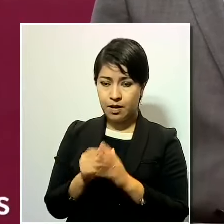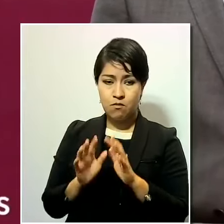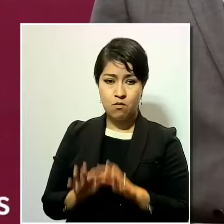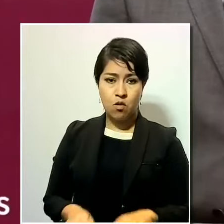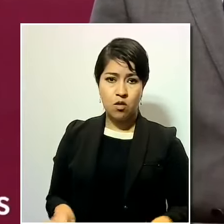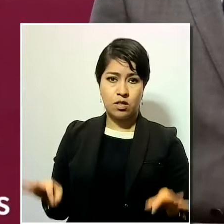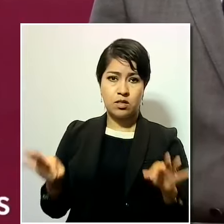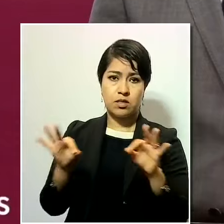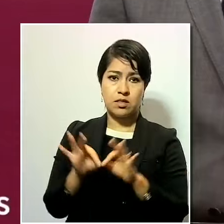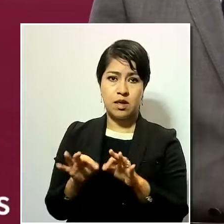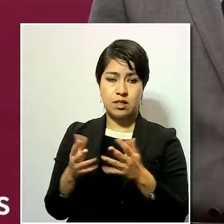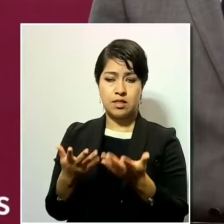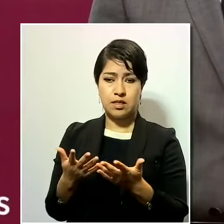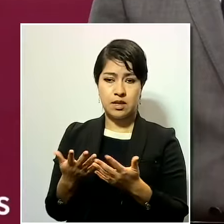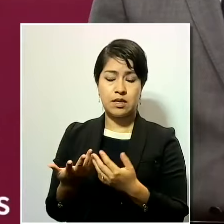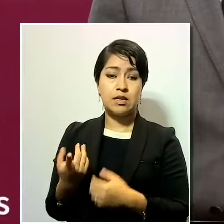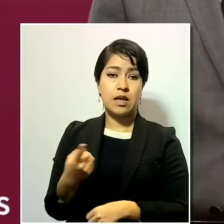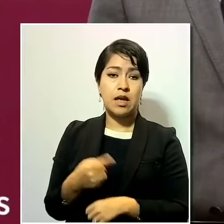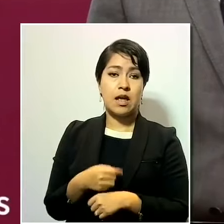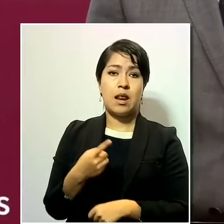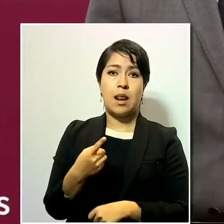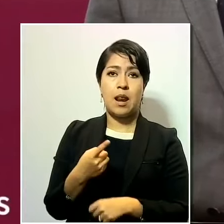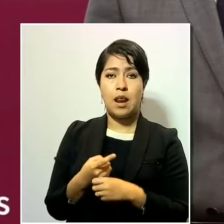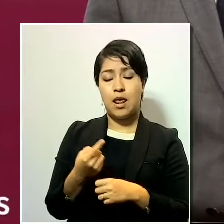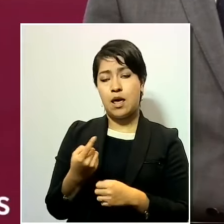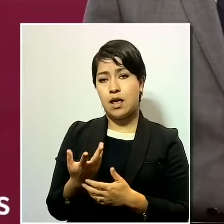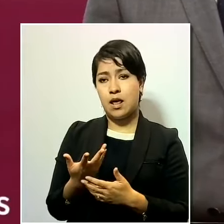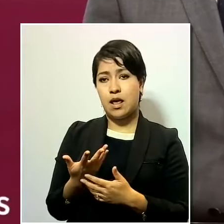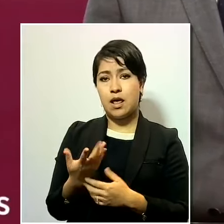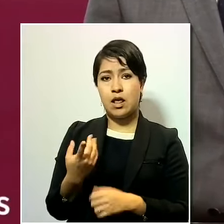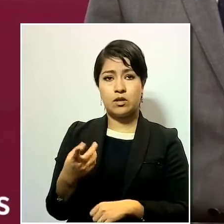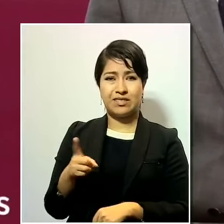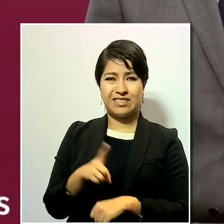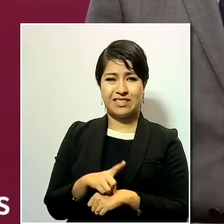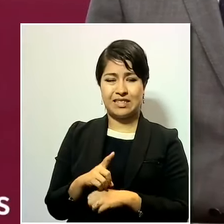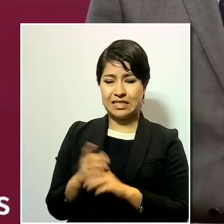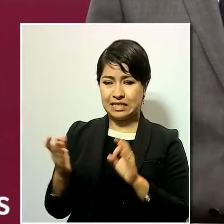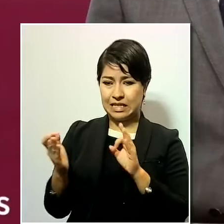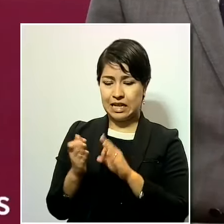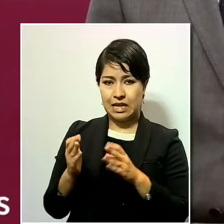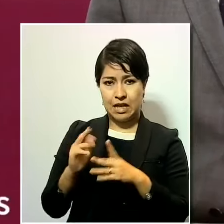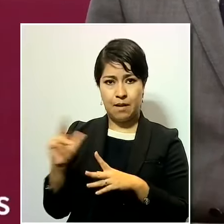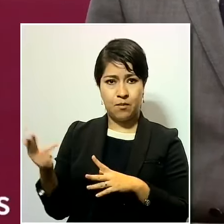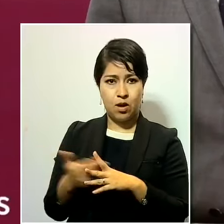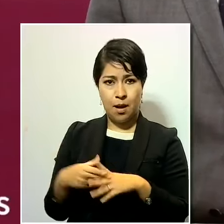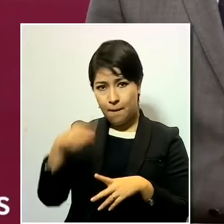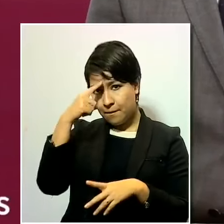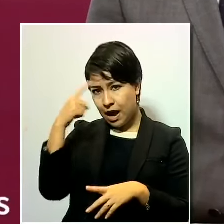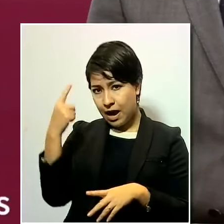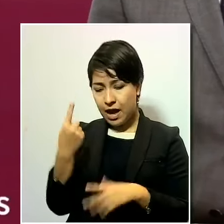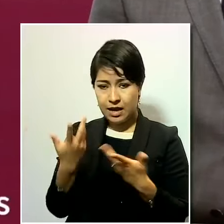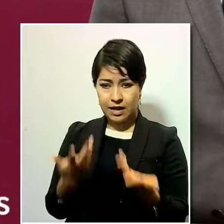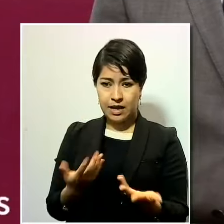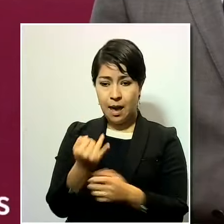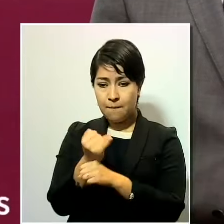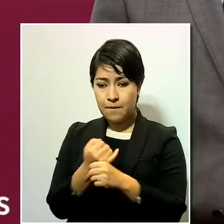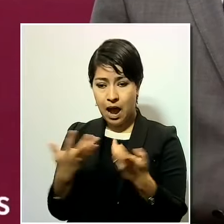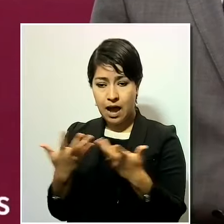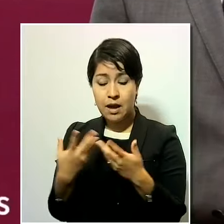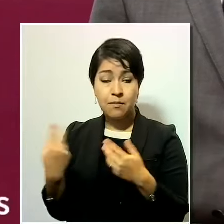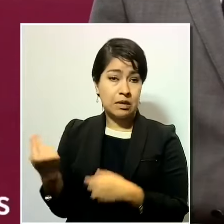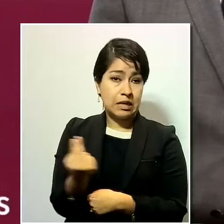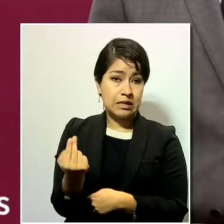importantes las primeras horas los primeros días y hay que tener este la secre de la investigación este